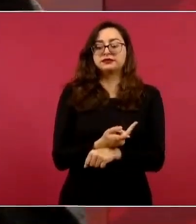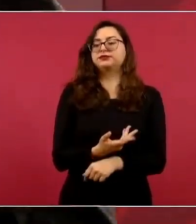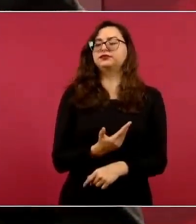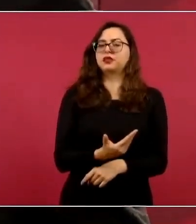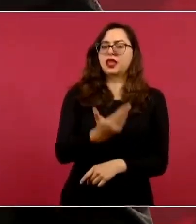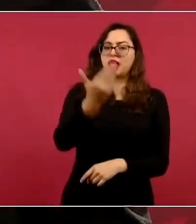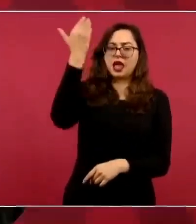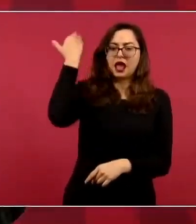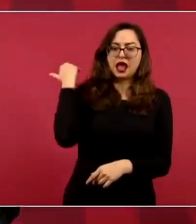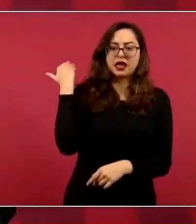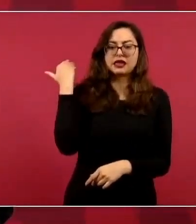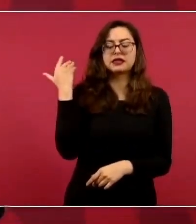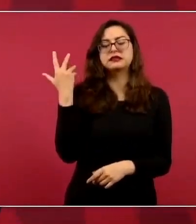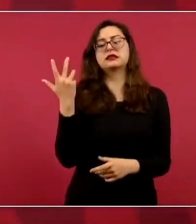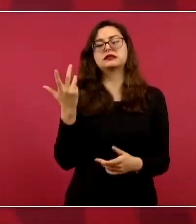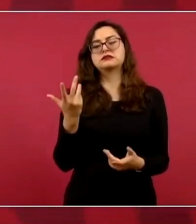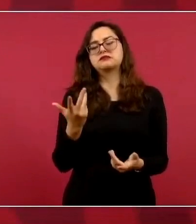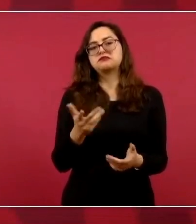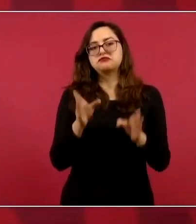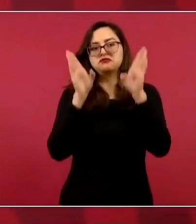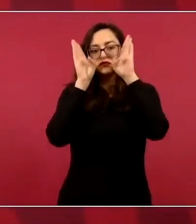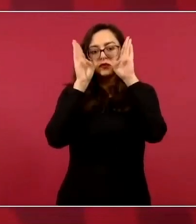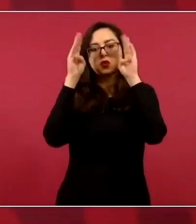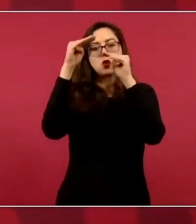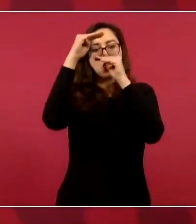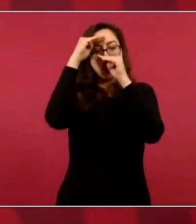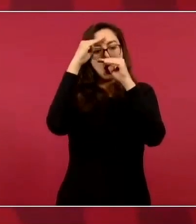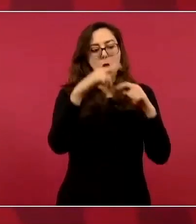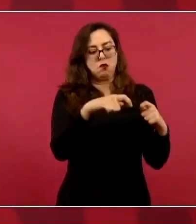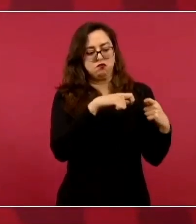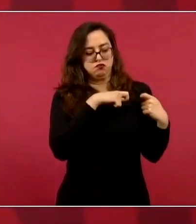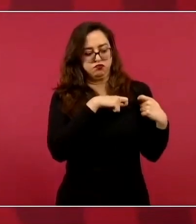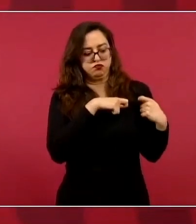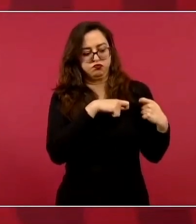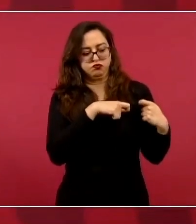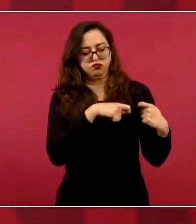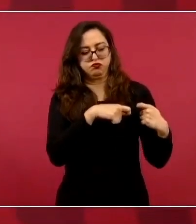con una alta dosis de simulación,